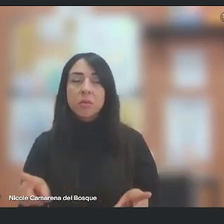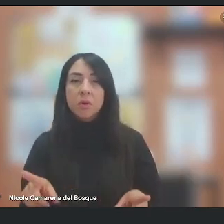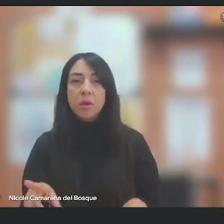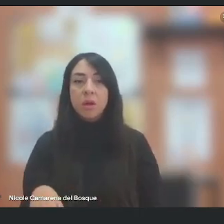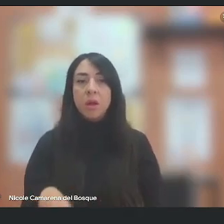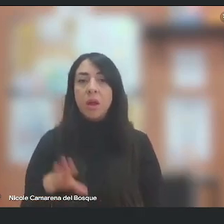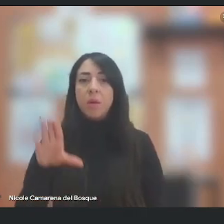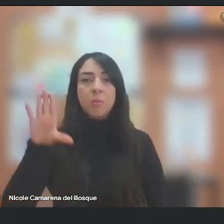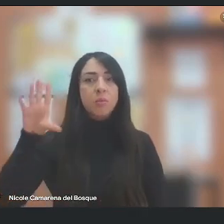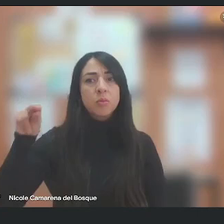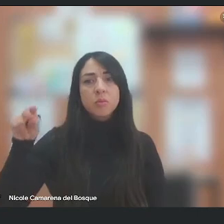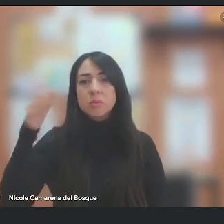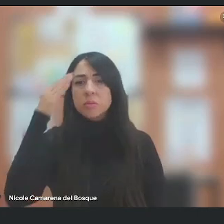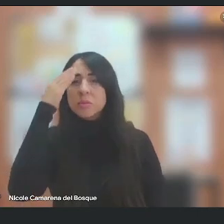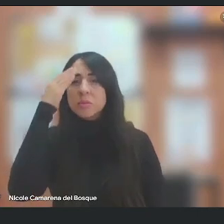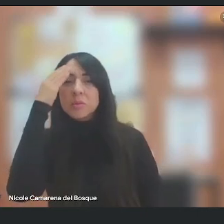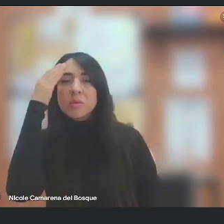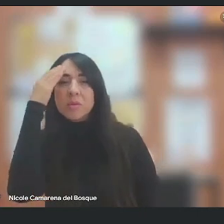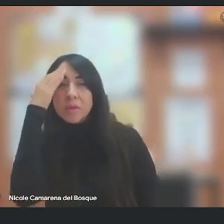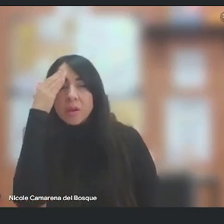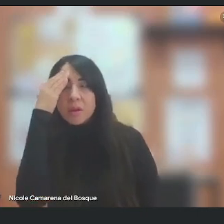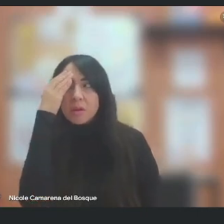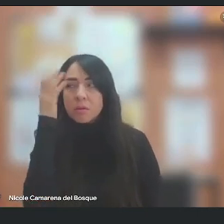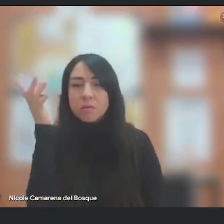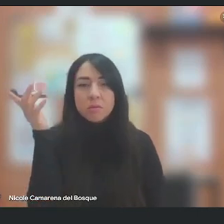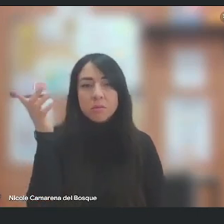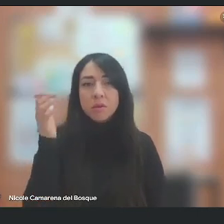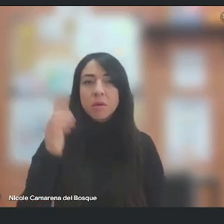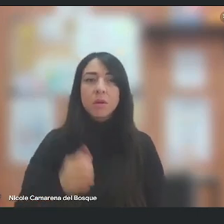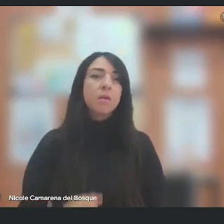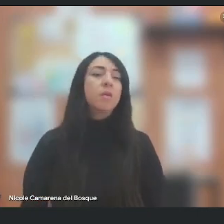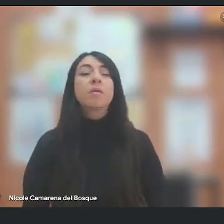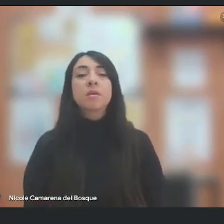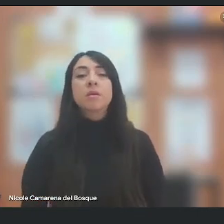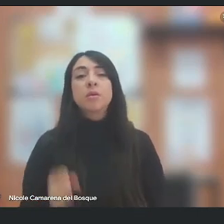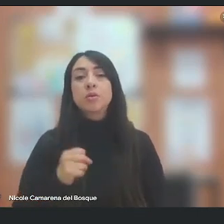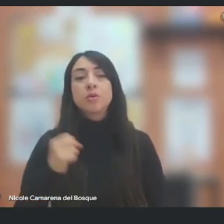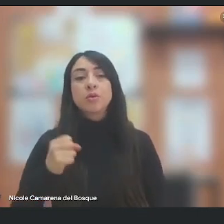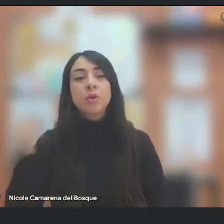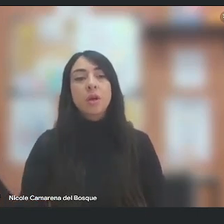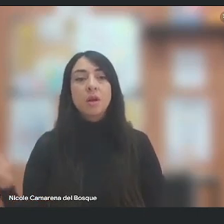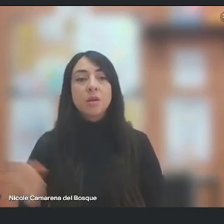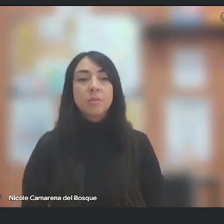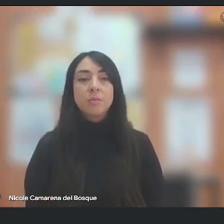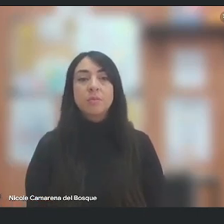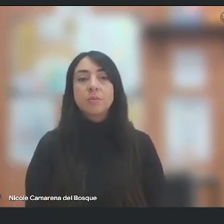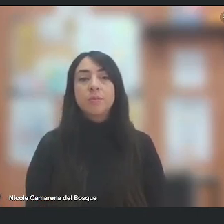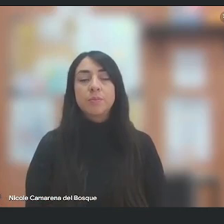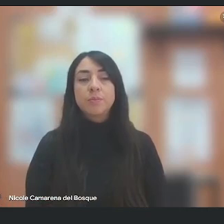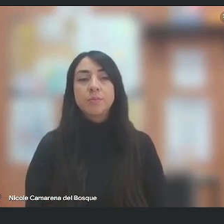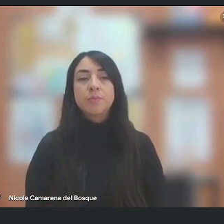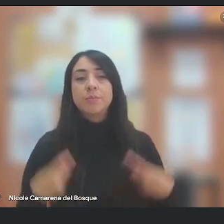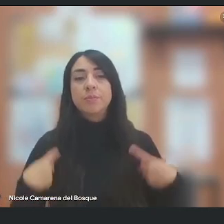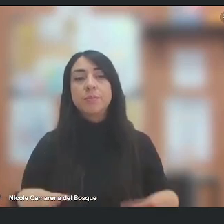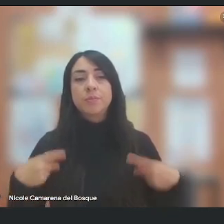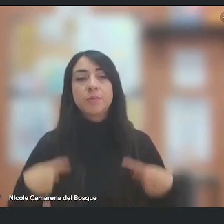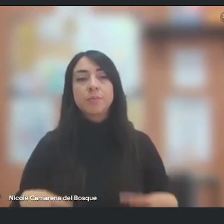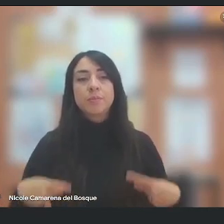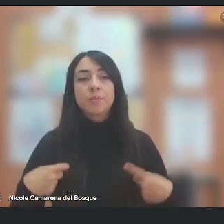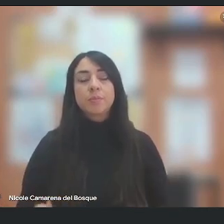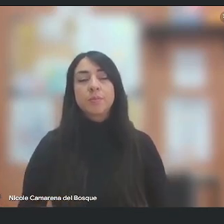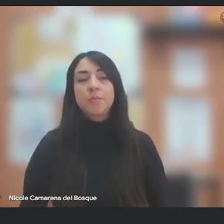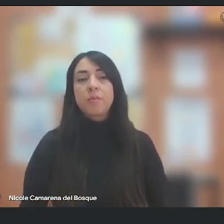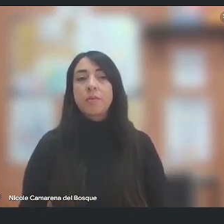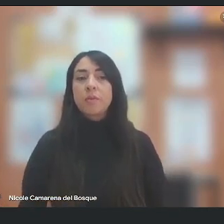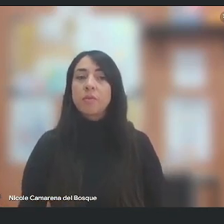política. Y su gestión y sano cuidado depende de las condiciones culturales, por ejemplo, de